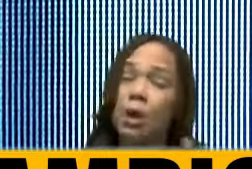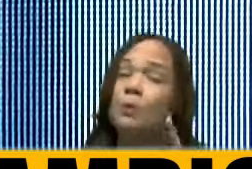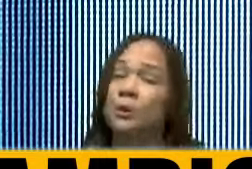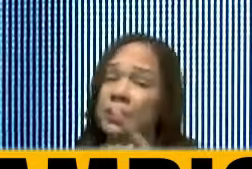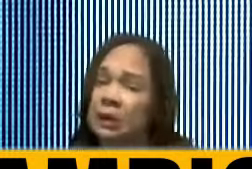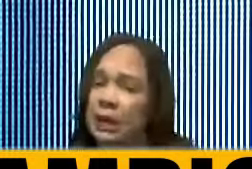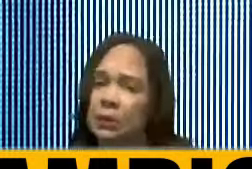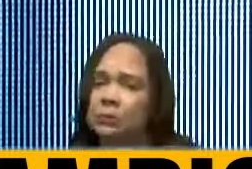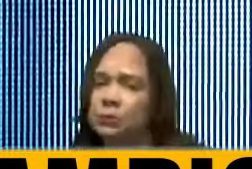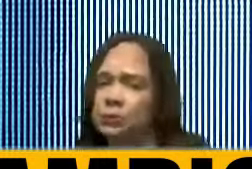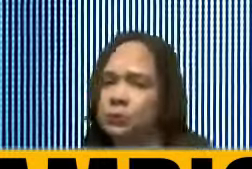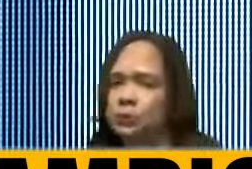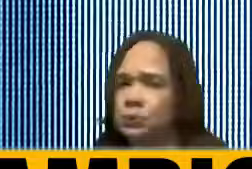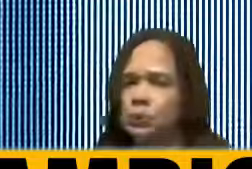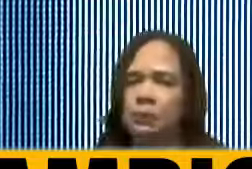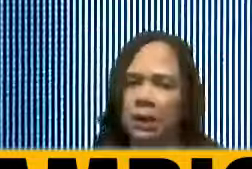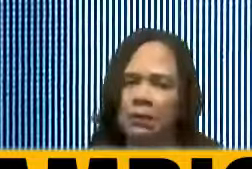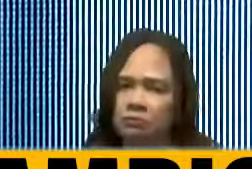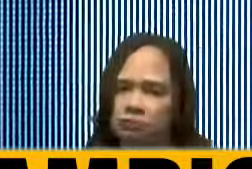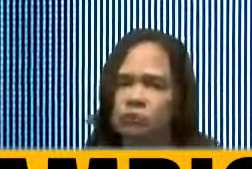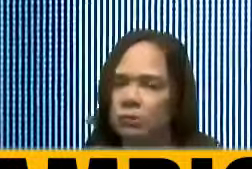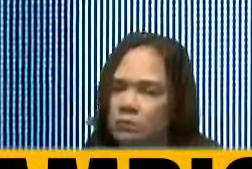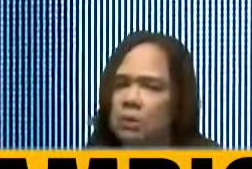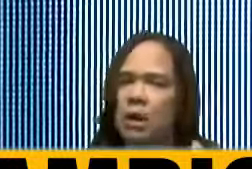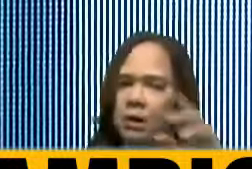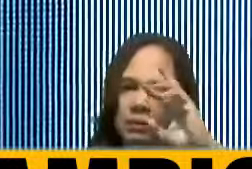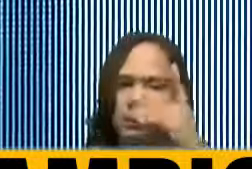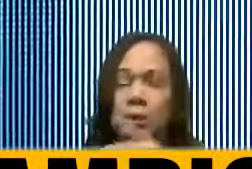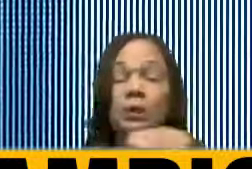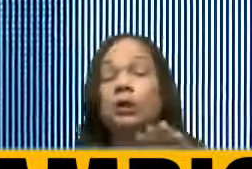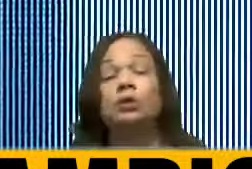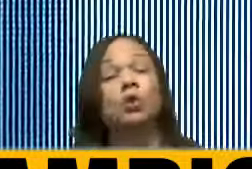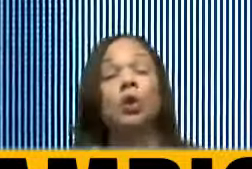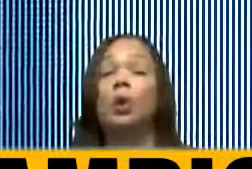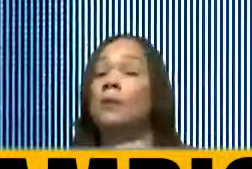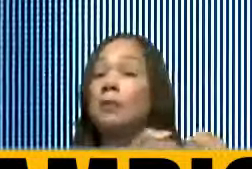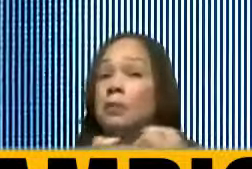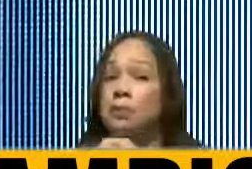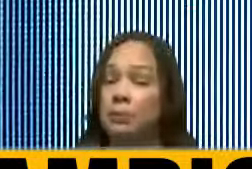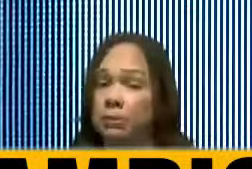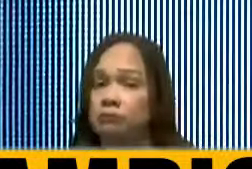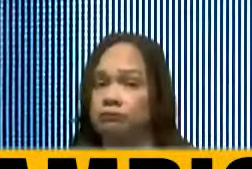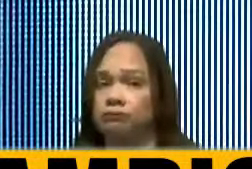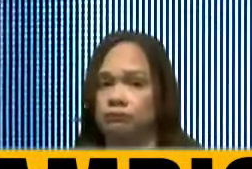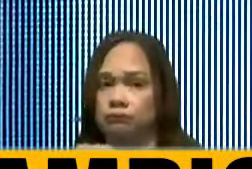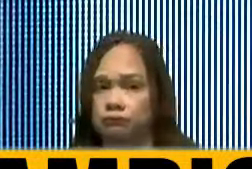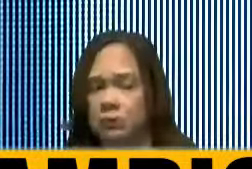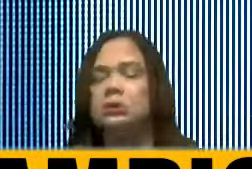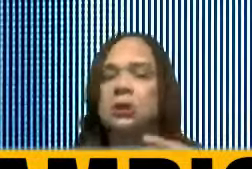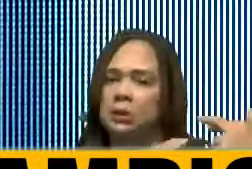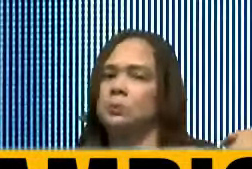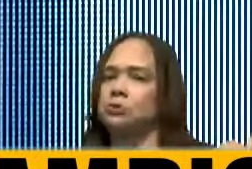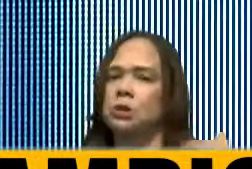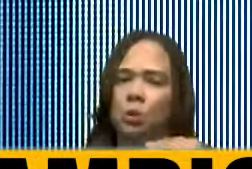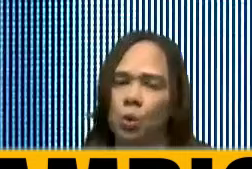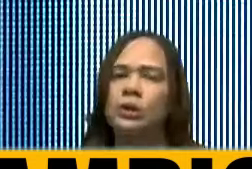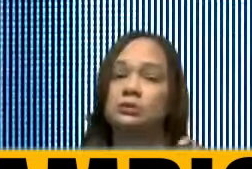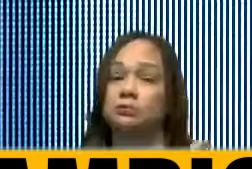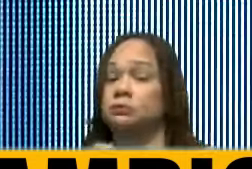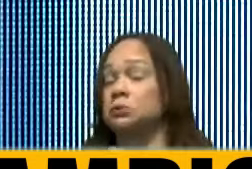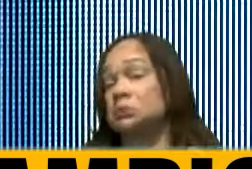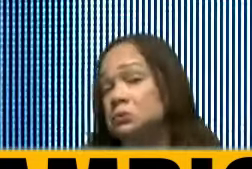periodo de reforma para relanzar y avanzar el país y todos los que nos apoyaron y toda la coalición están comprometidos también con esa